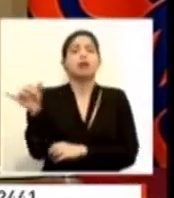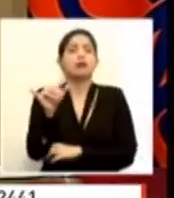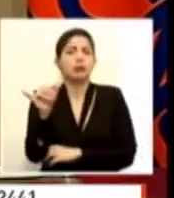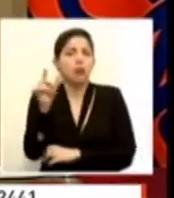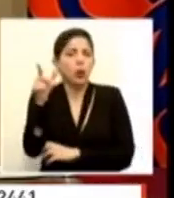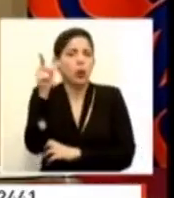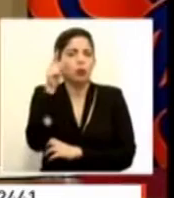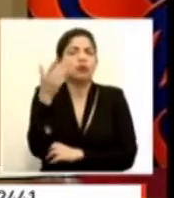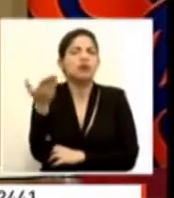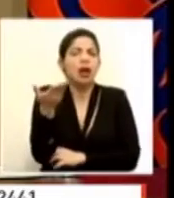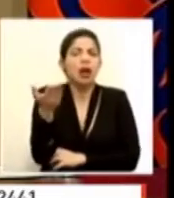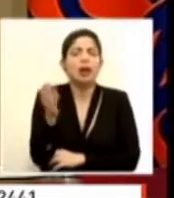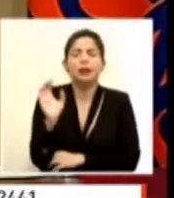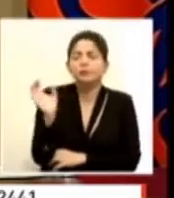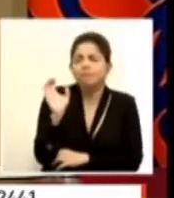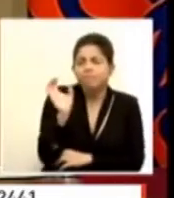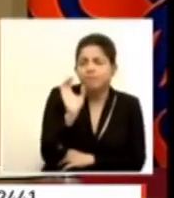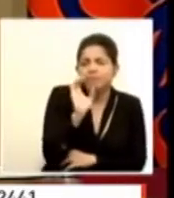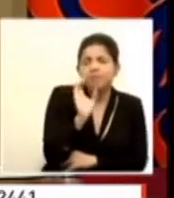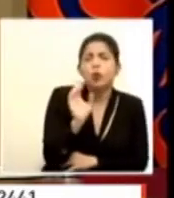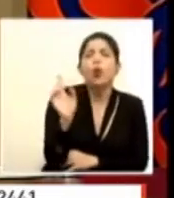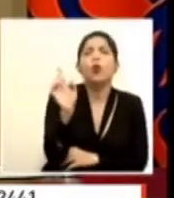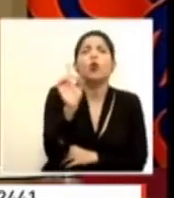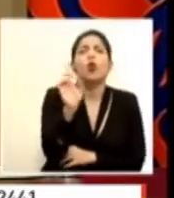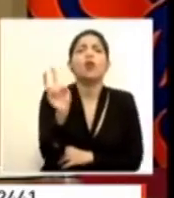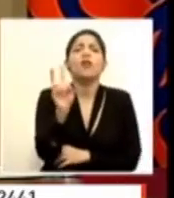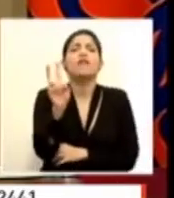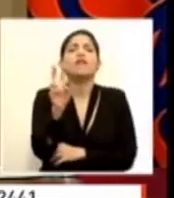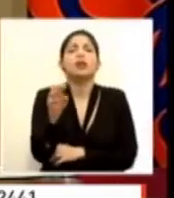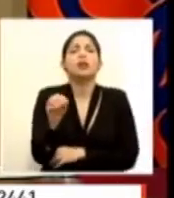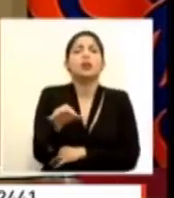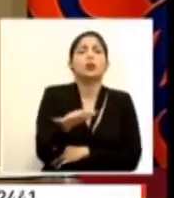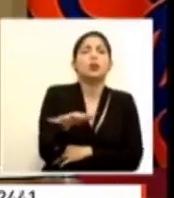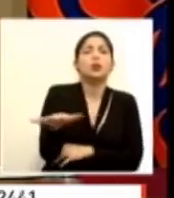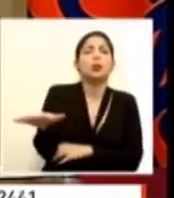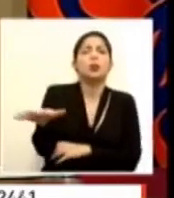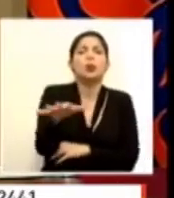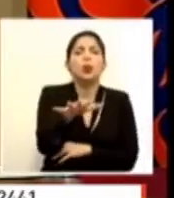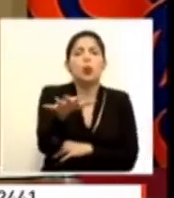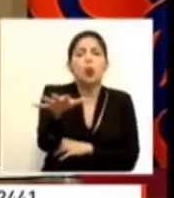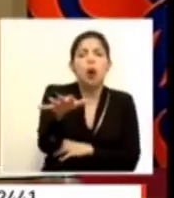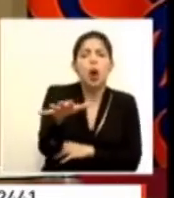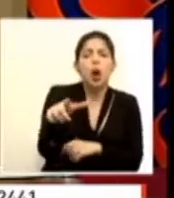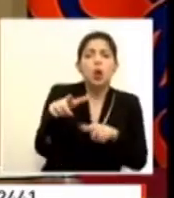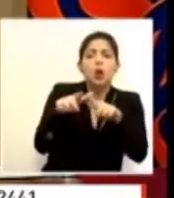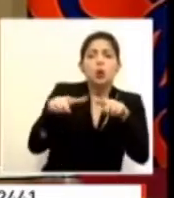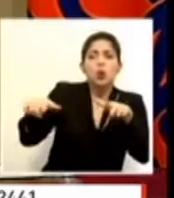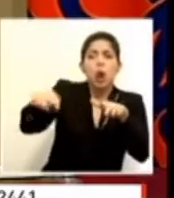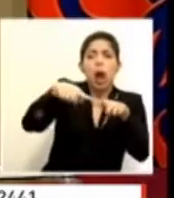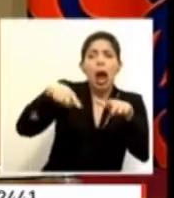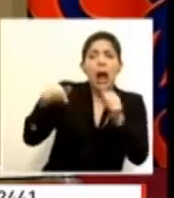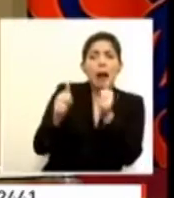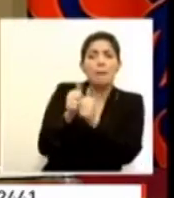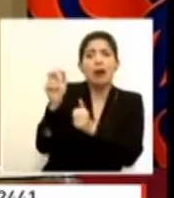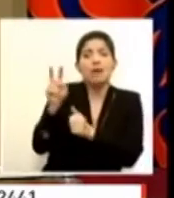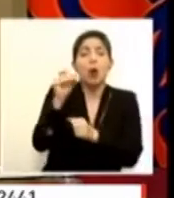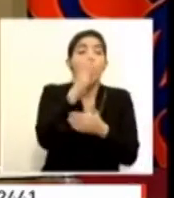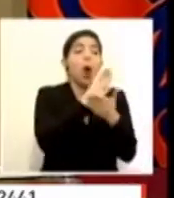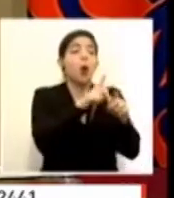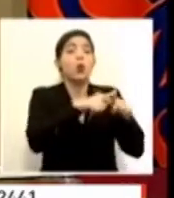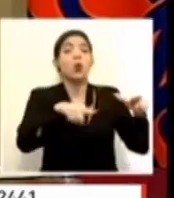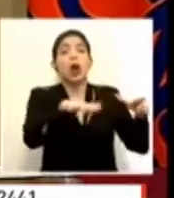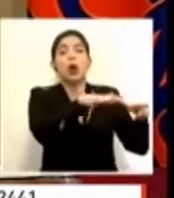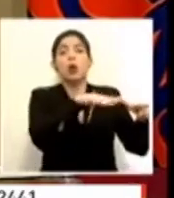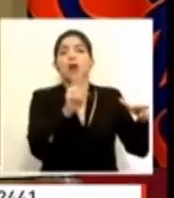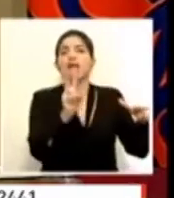identificar por dónde es que se está moviendo el virus, a dónde es que hay mayor circulación del virus o menor circulación del